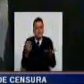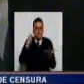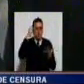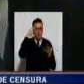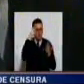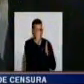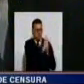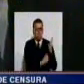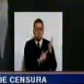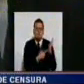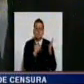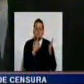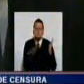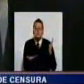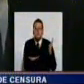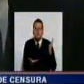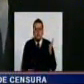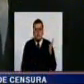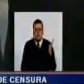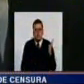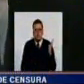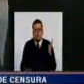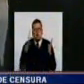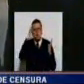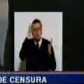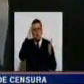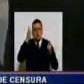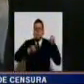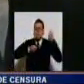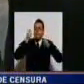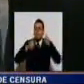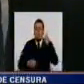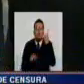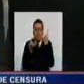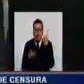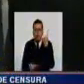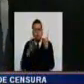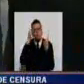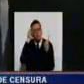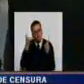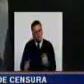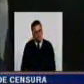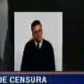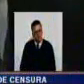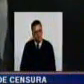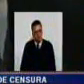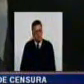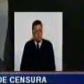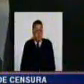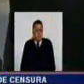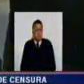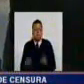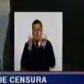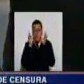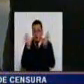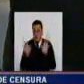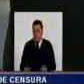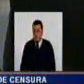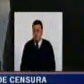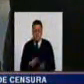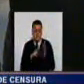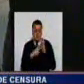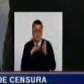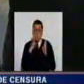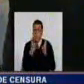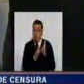se motiva, se explica por qué puede haber una subasta de uno. Inaudito, ¿no? Inaudito. Bueno,